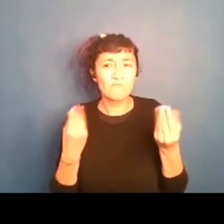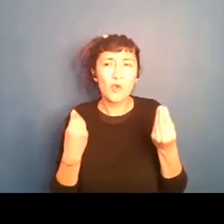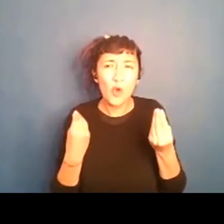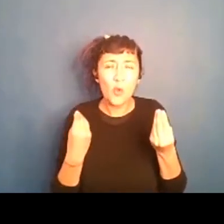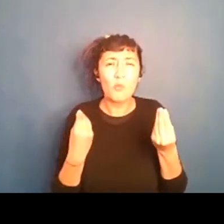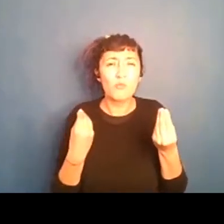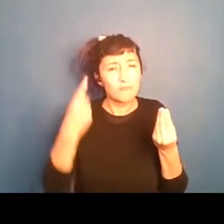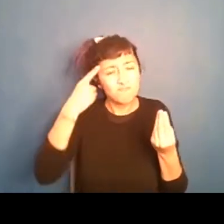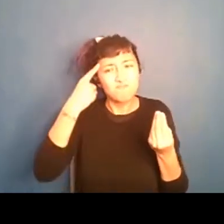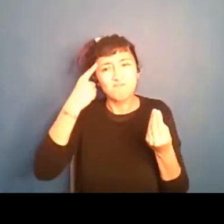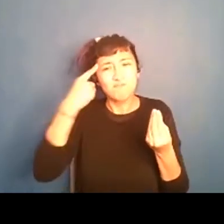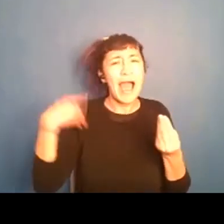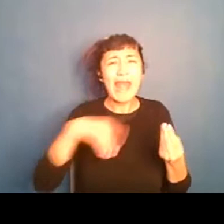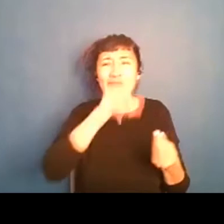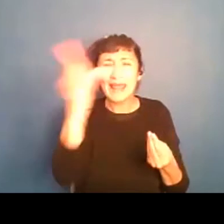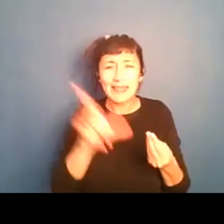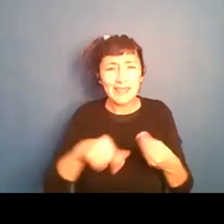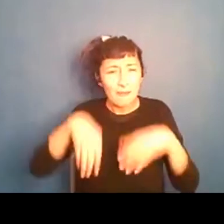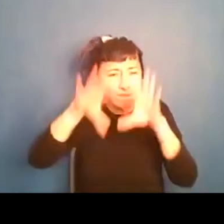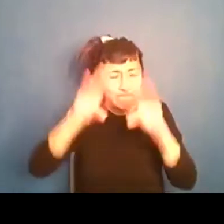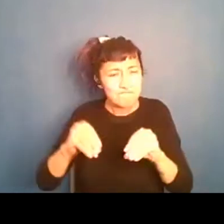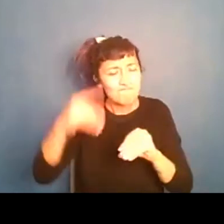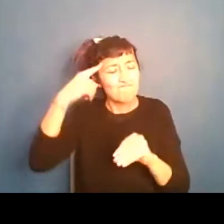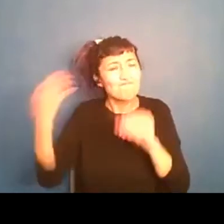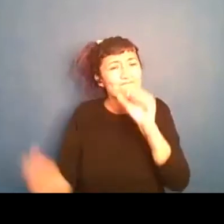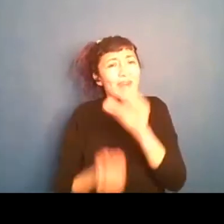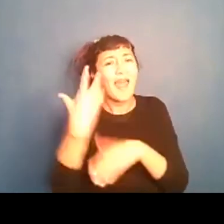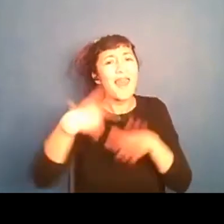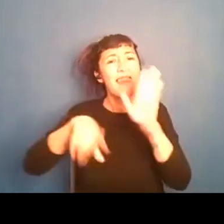a todo el territorio para hacer una ley federal de LSA?